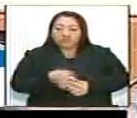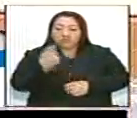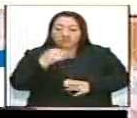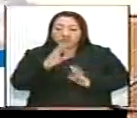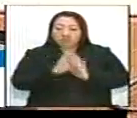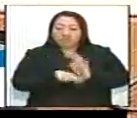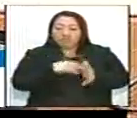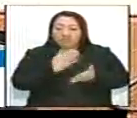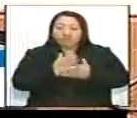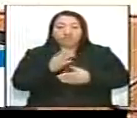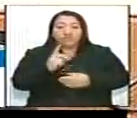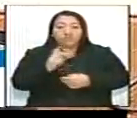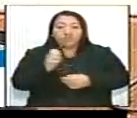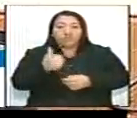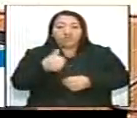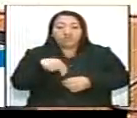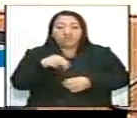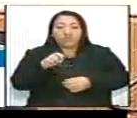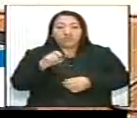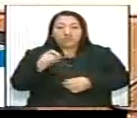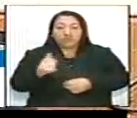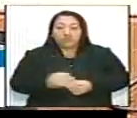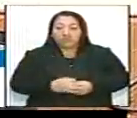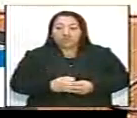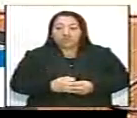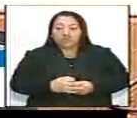la incidencia de la anemia es